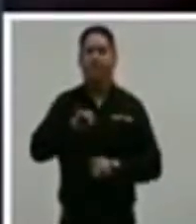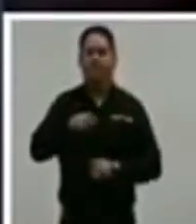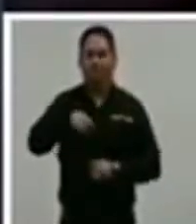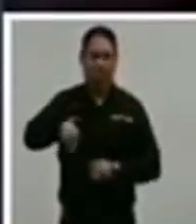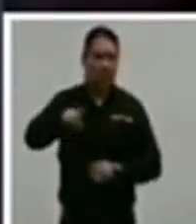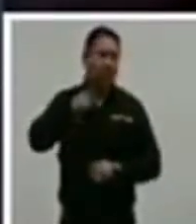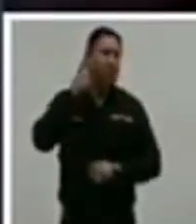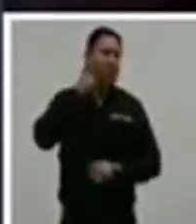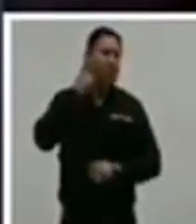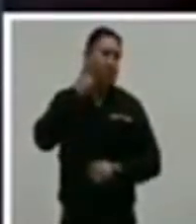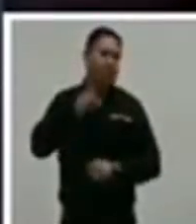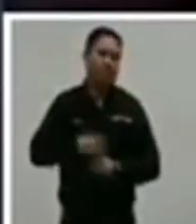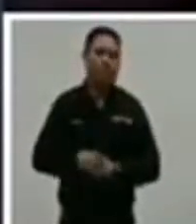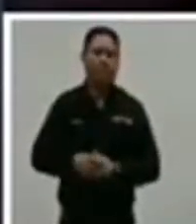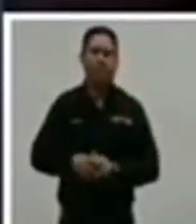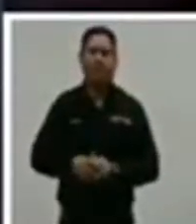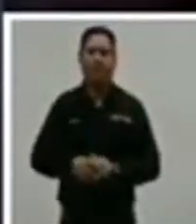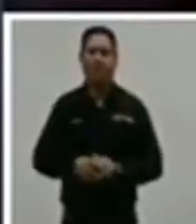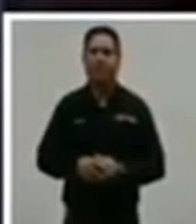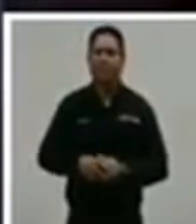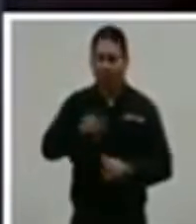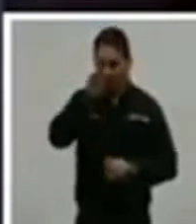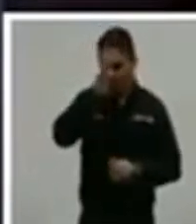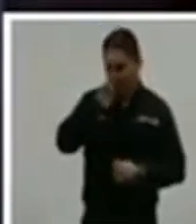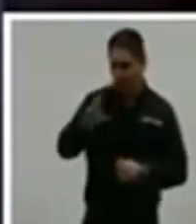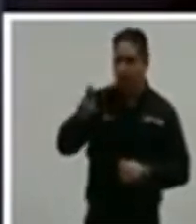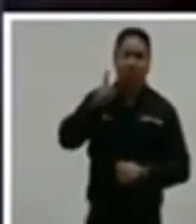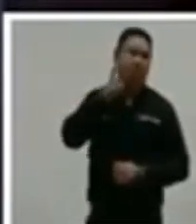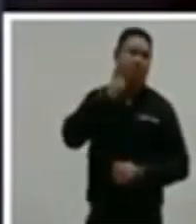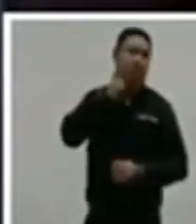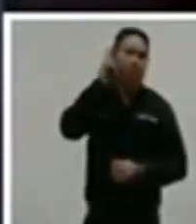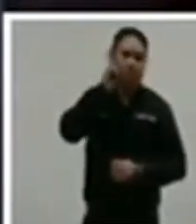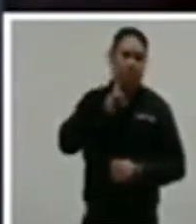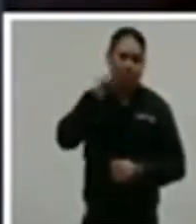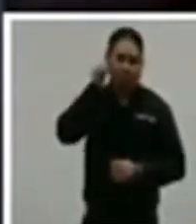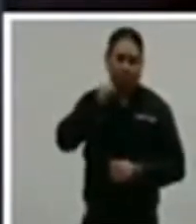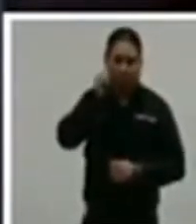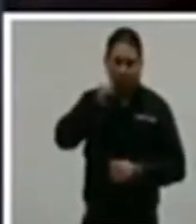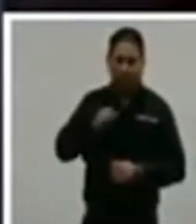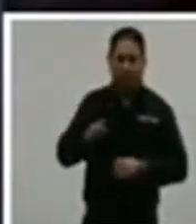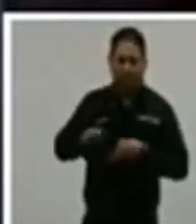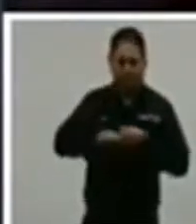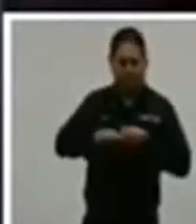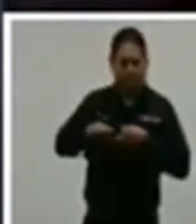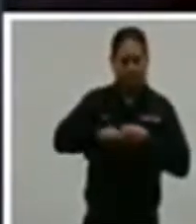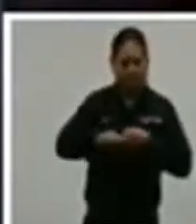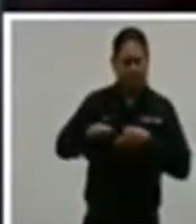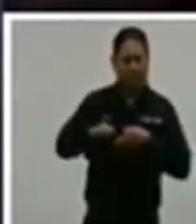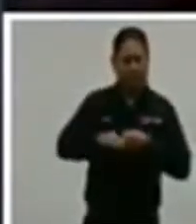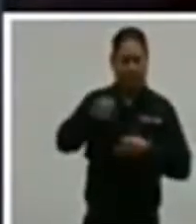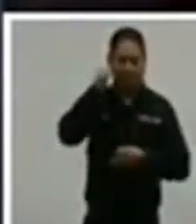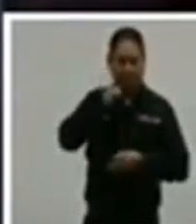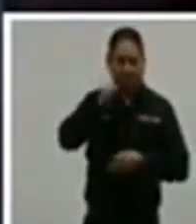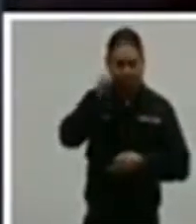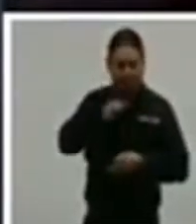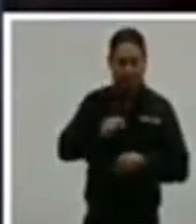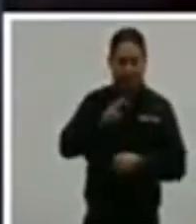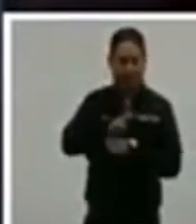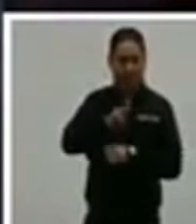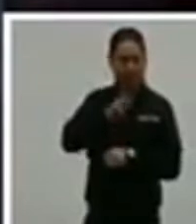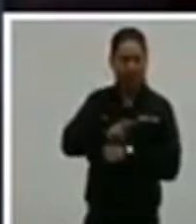manifestar nuevamente mi reconocimiento a mis compañeras diputadas que han estado muy de cerca, pero muy de cerca en la Comisión de